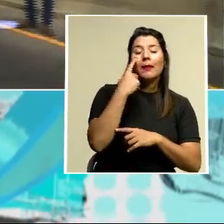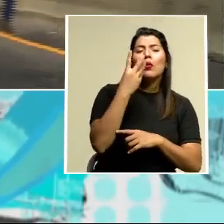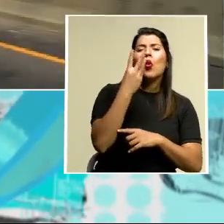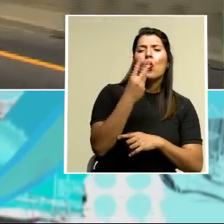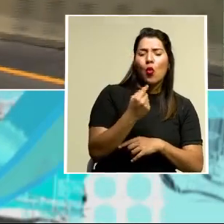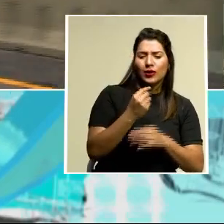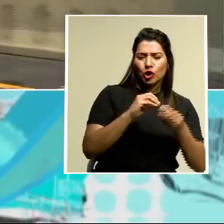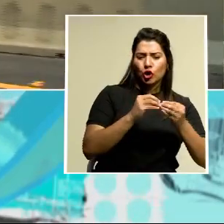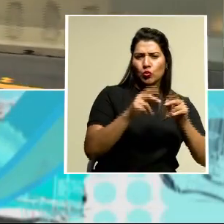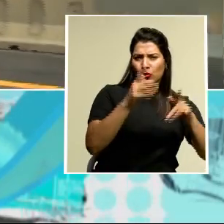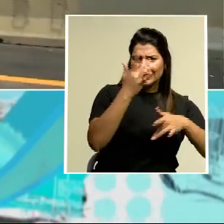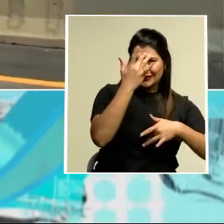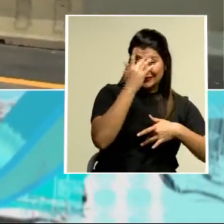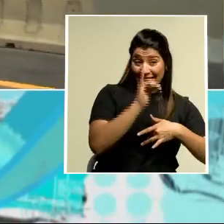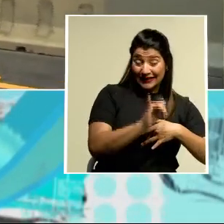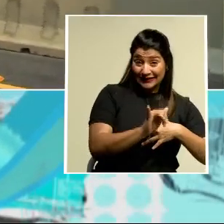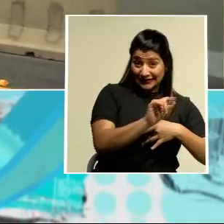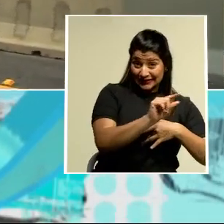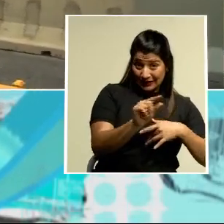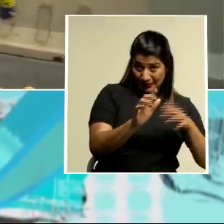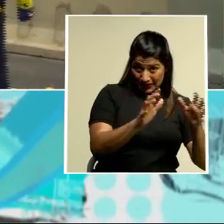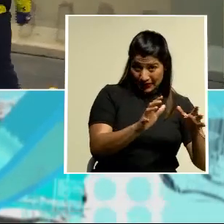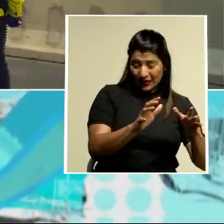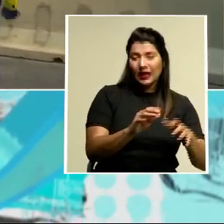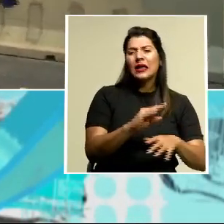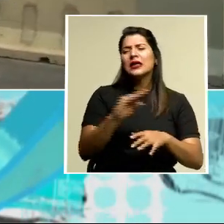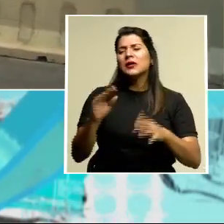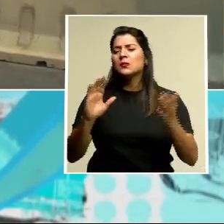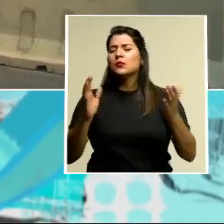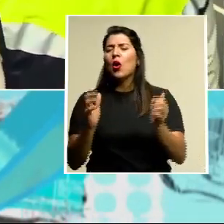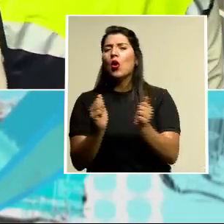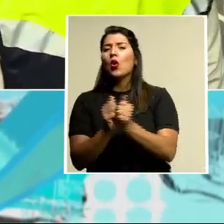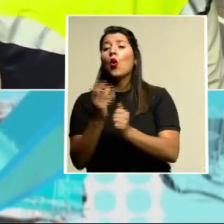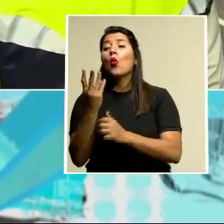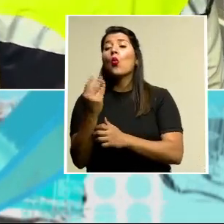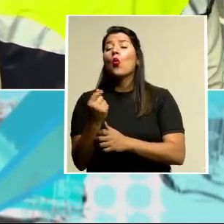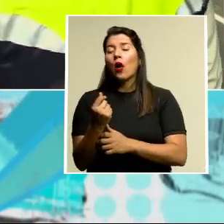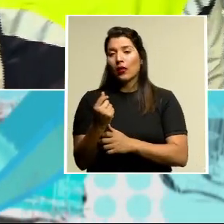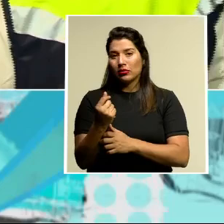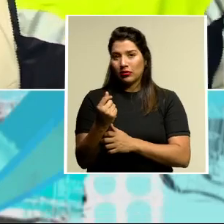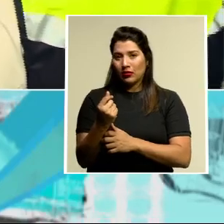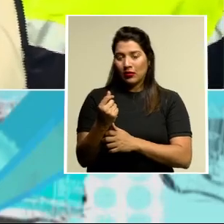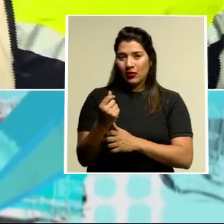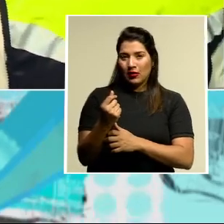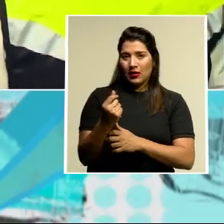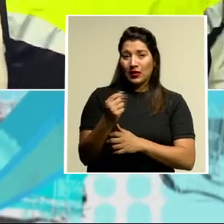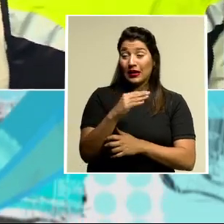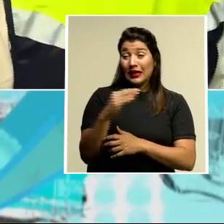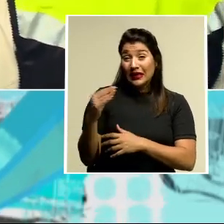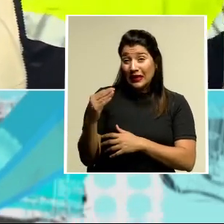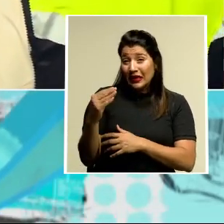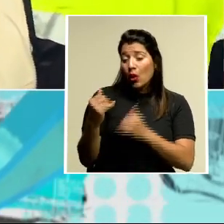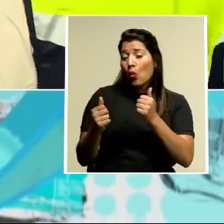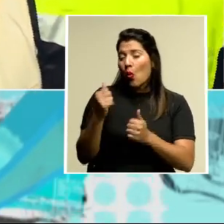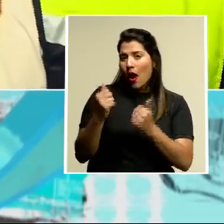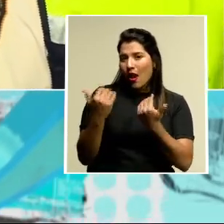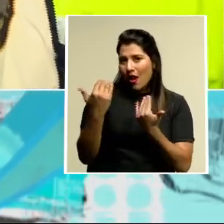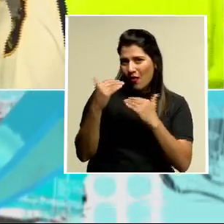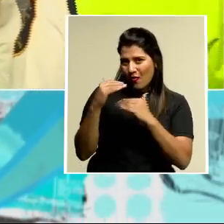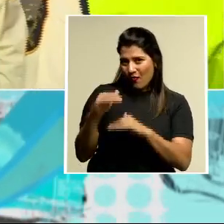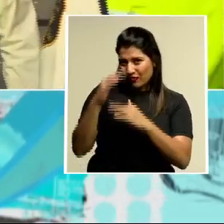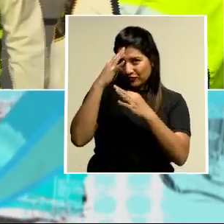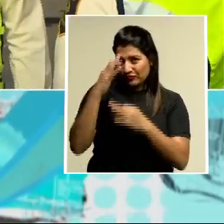es importante aclararlo, ¿verdad? Porque vamos considerando semanas epidemiológicas en las cuales contamos la cantidad de